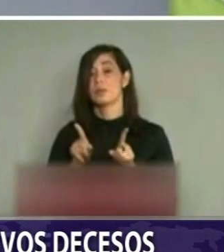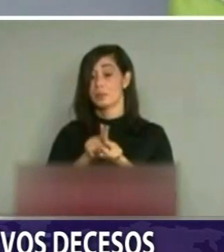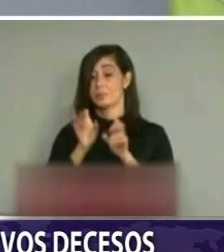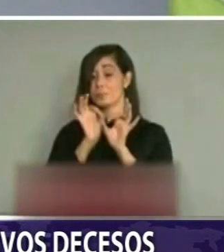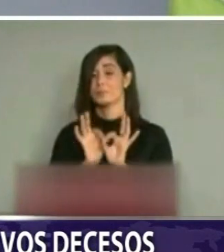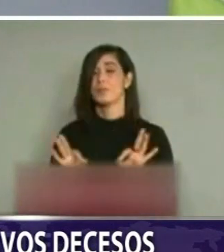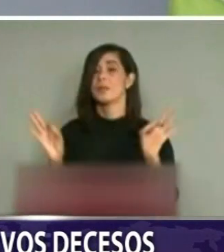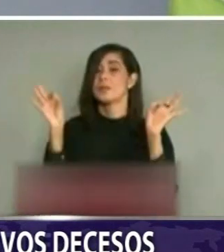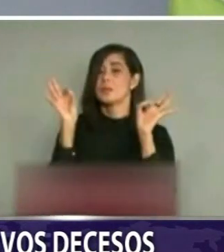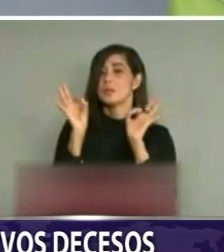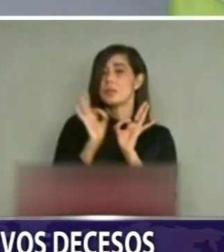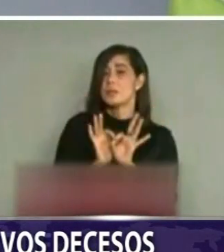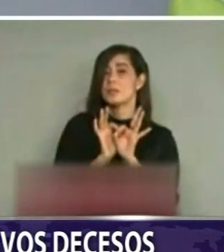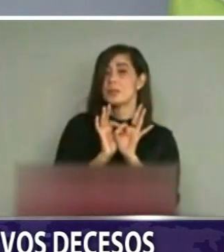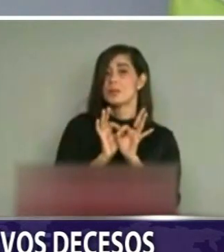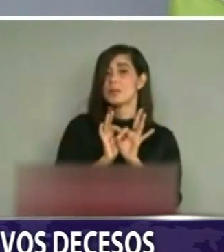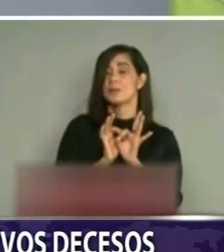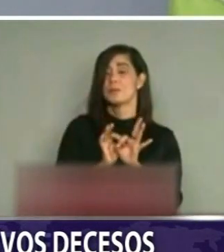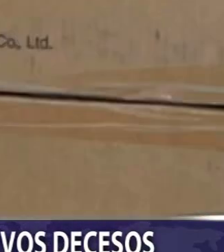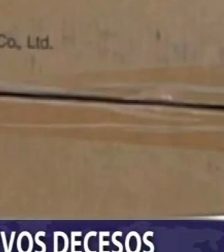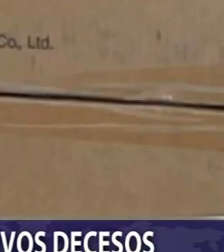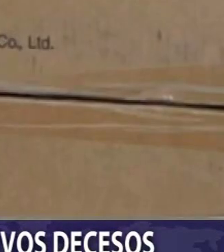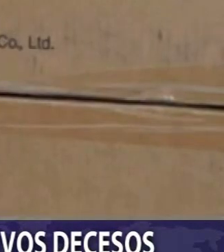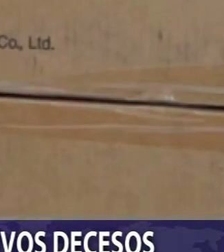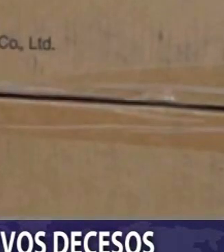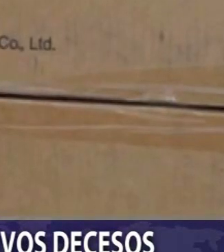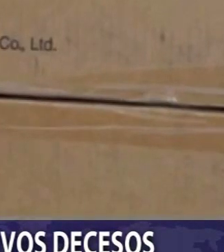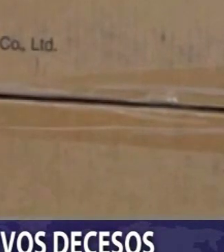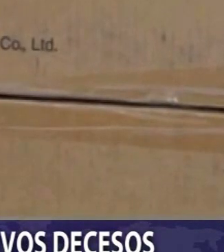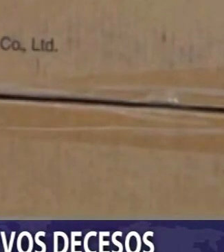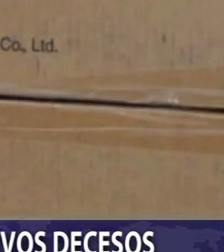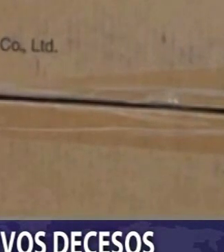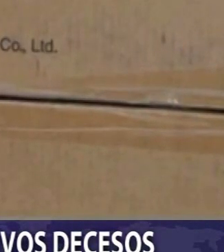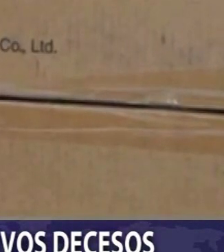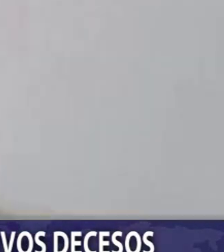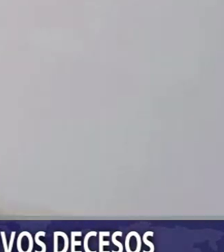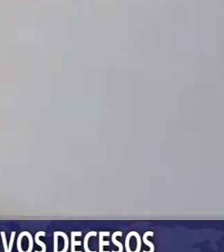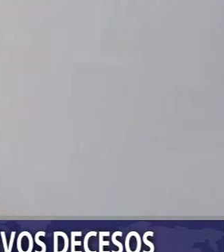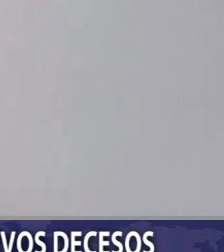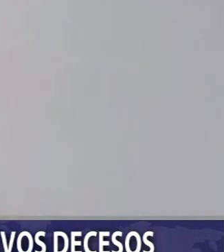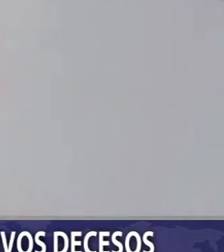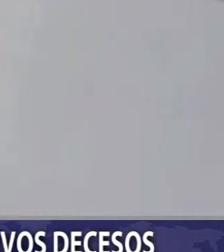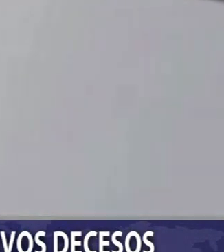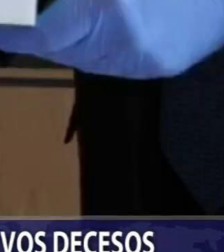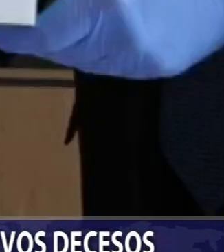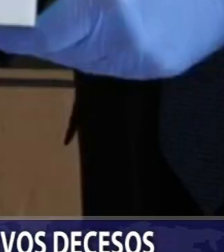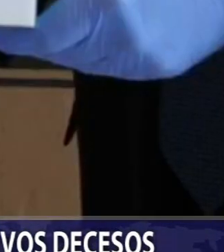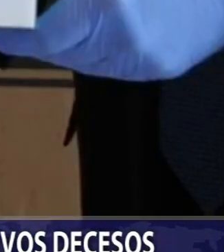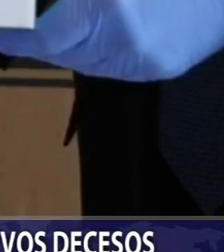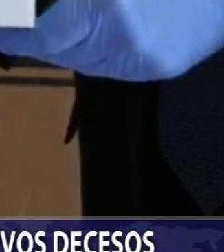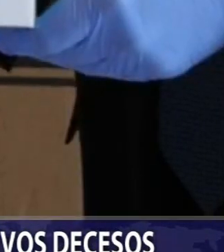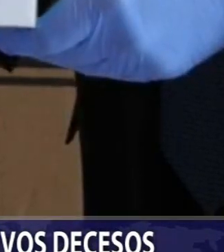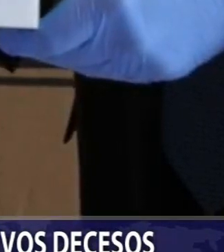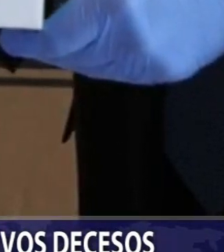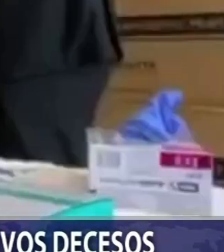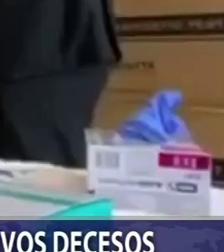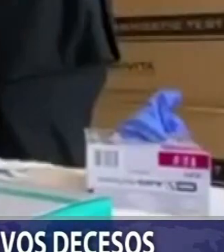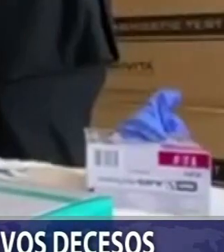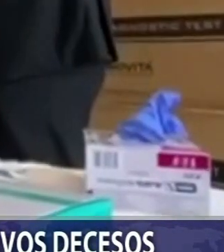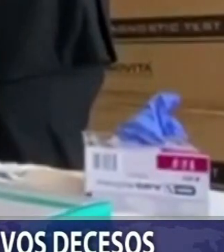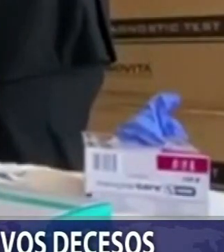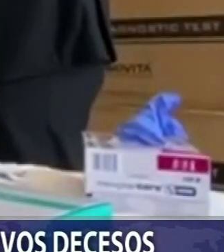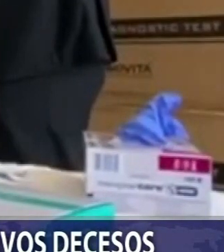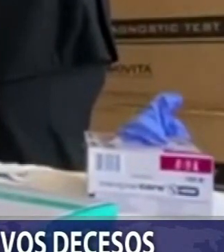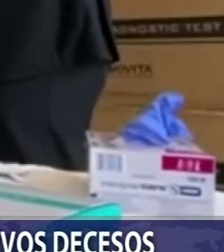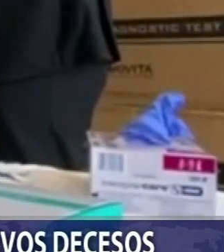Cárdenas también reiteró la necesidad de incrementar el número de pruebas a nivel nacional, así como también el anuncio de una eventual incorporación